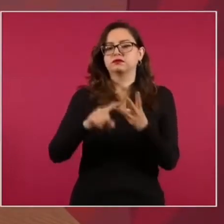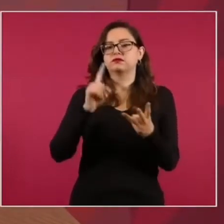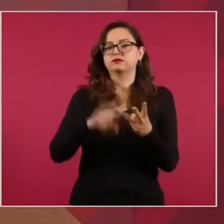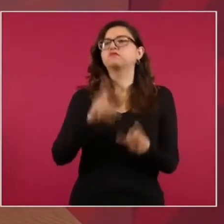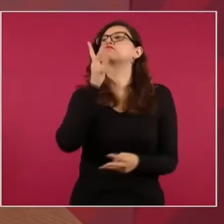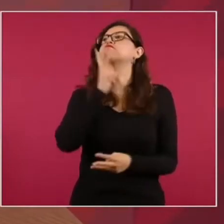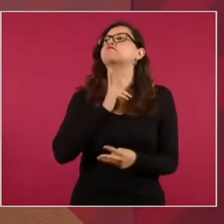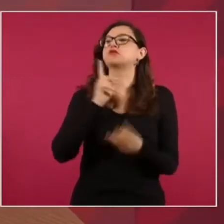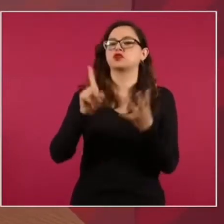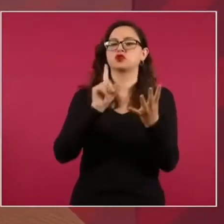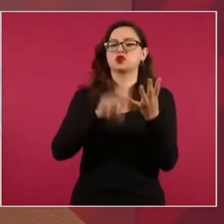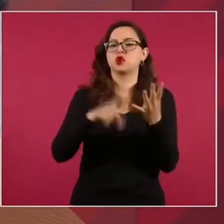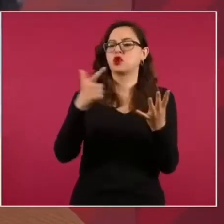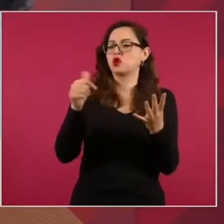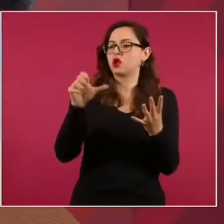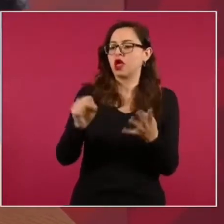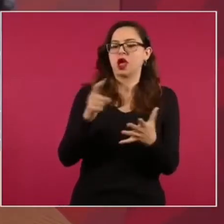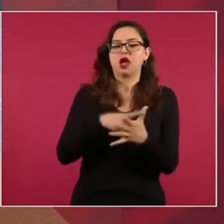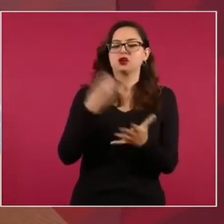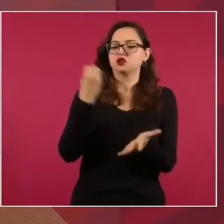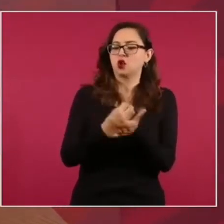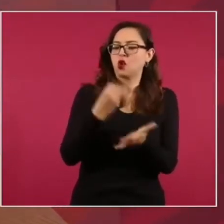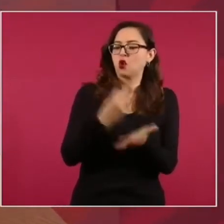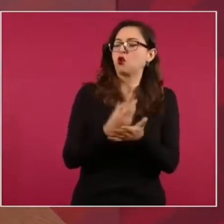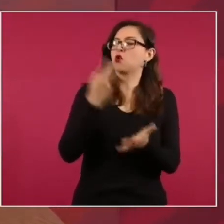petróleo, gas, oro, plata,